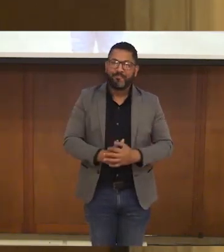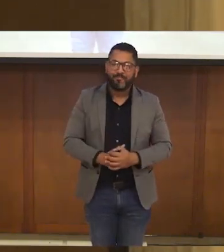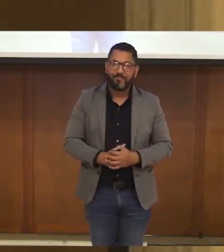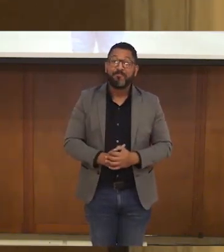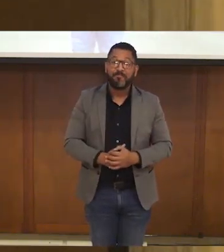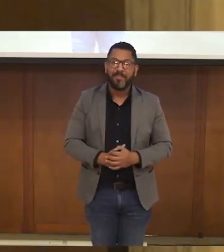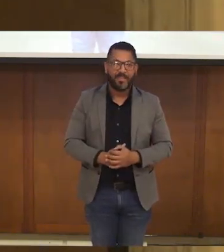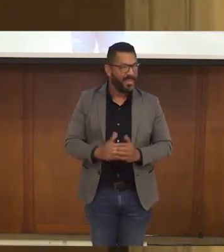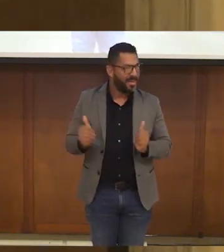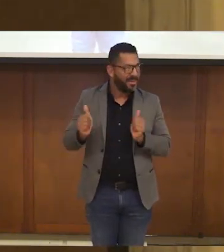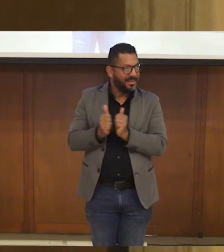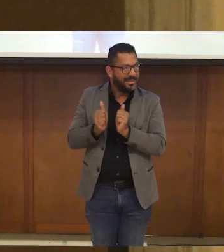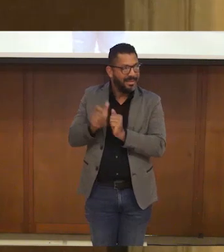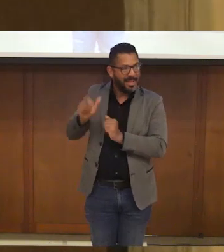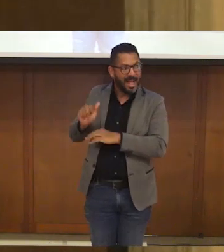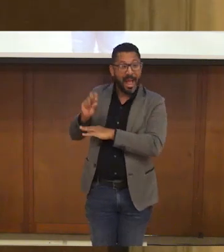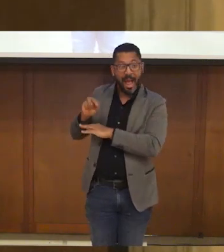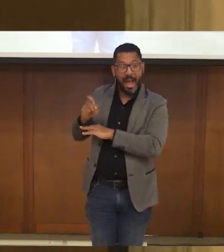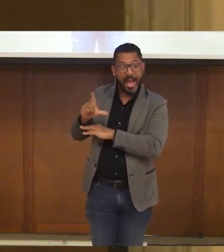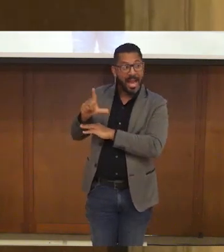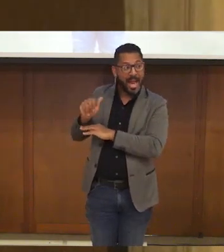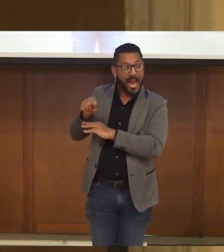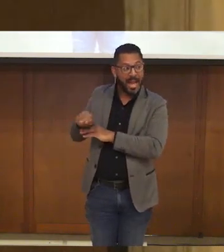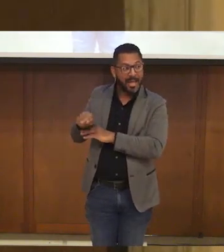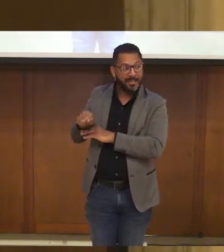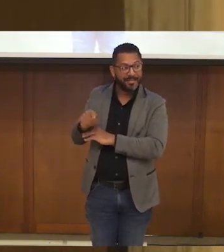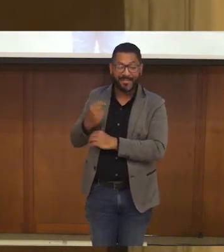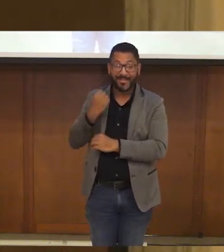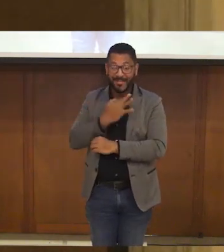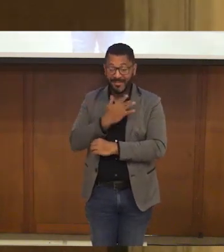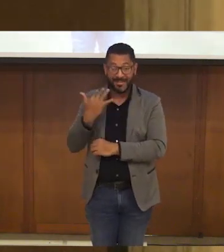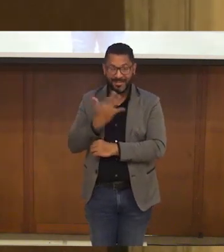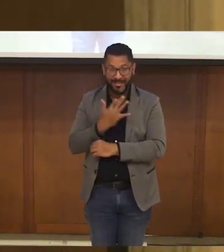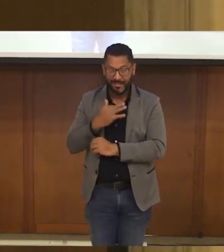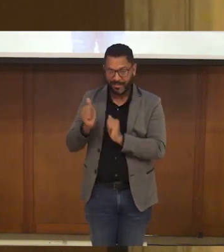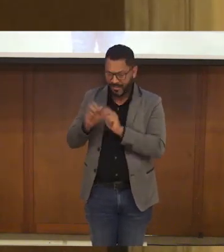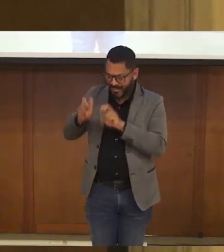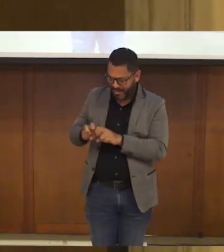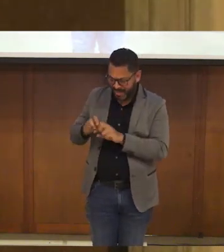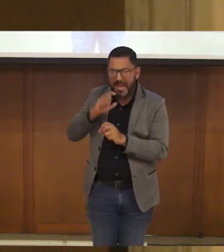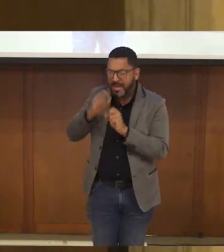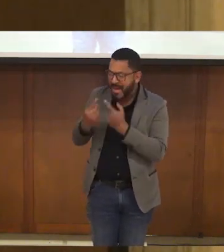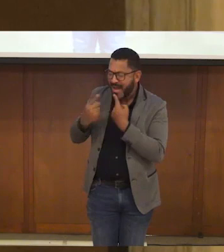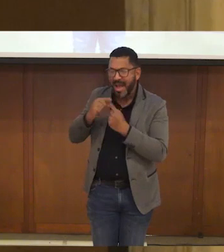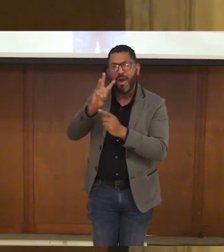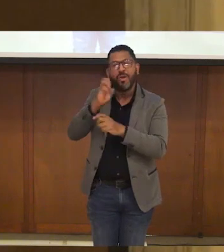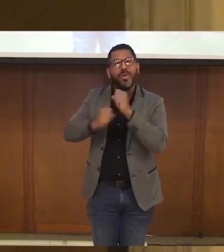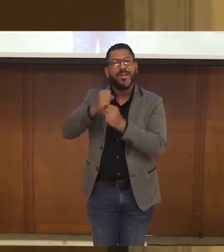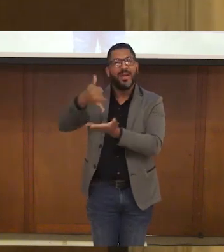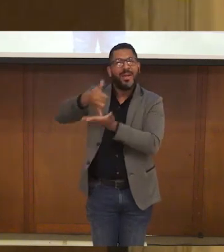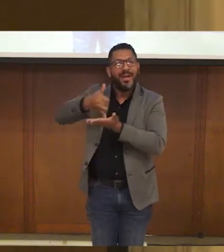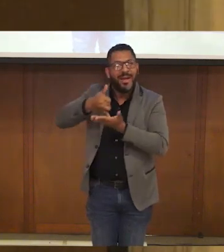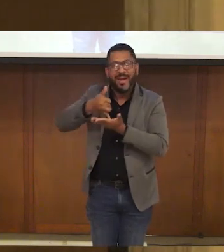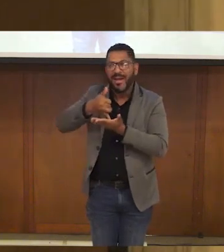Estábamos con Ángela María Gardiazabal recordando hace 8 años, Ángela, cuando el